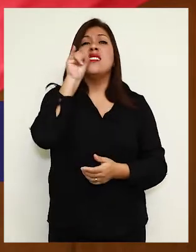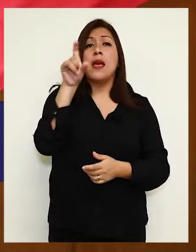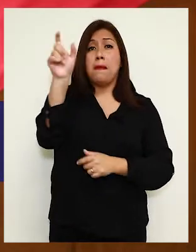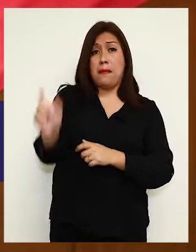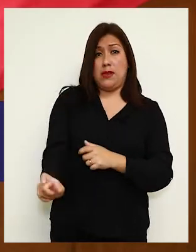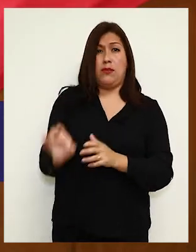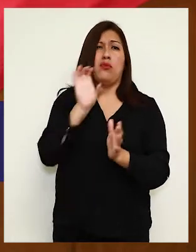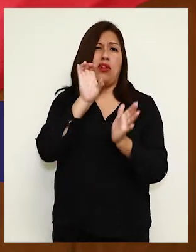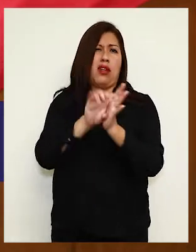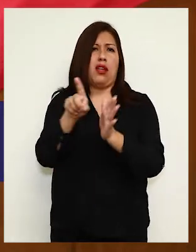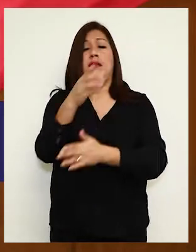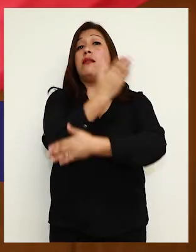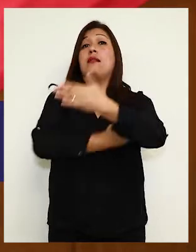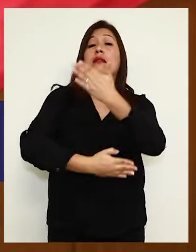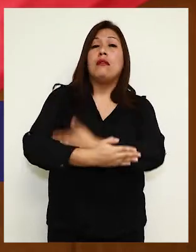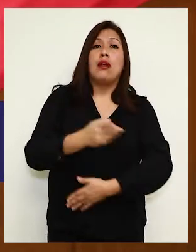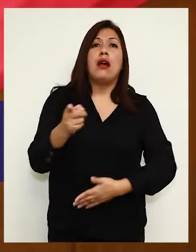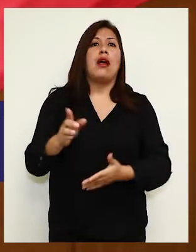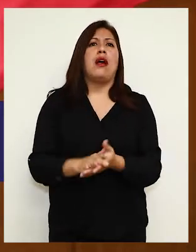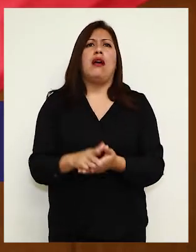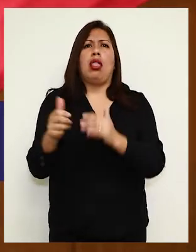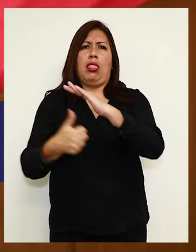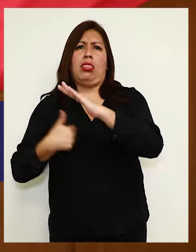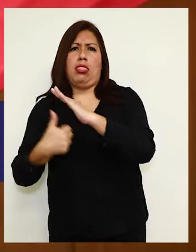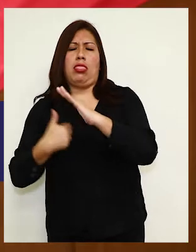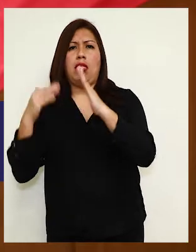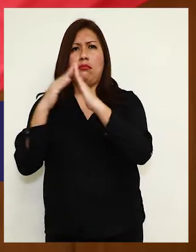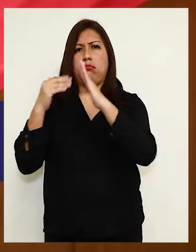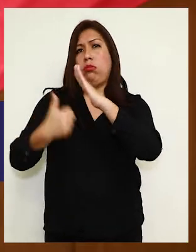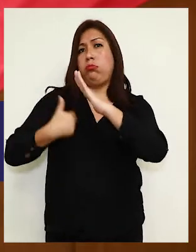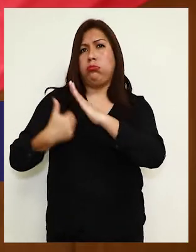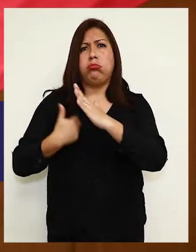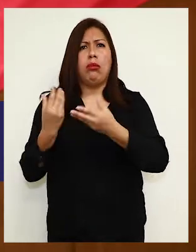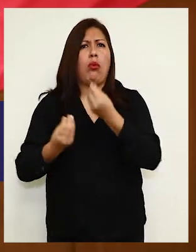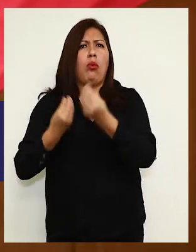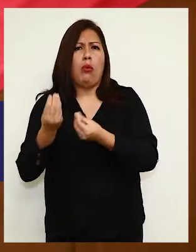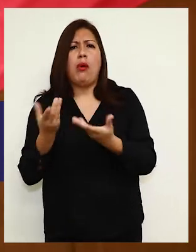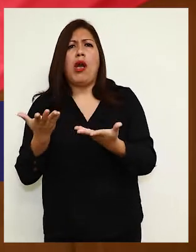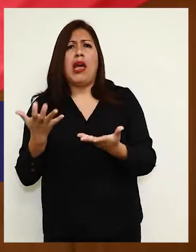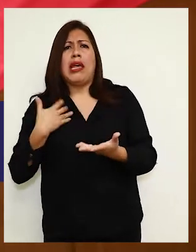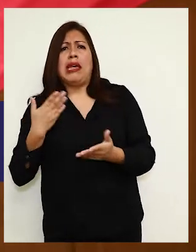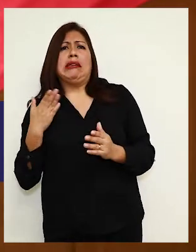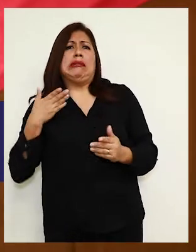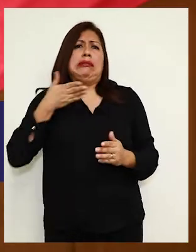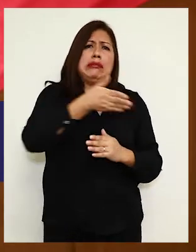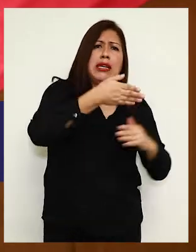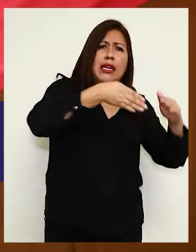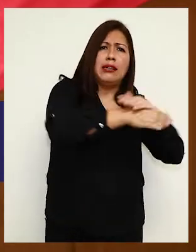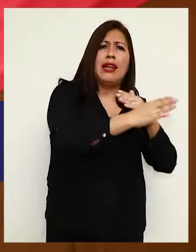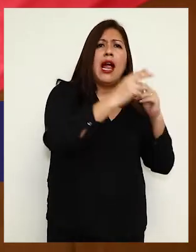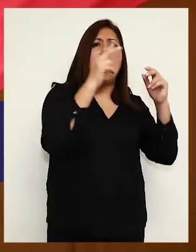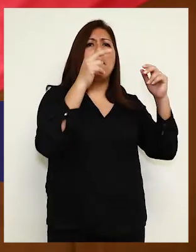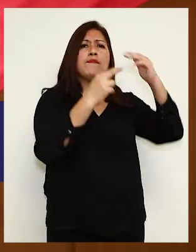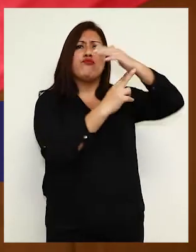discapacidad ni siquiera puede salir de su casa y llegar a una estación o un paradero de buses o de un